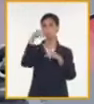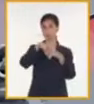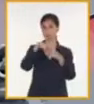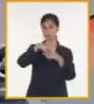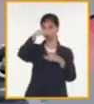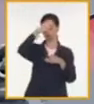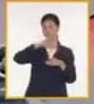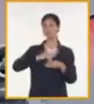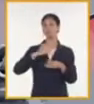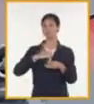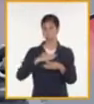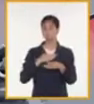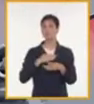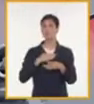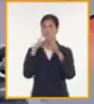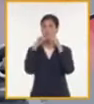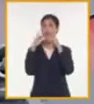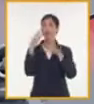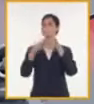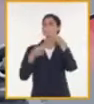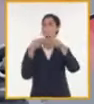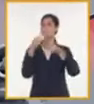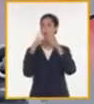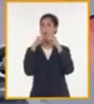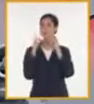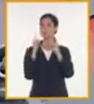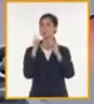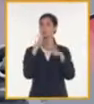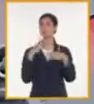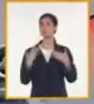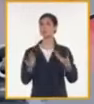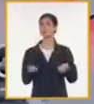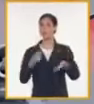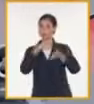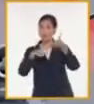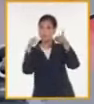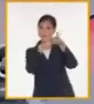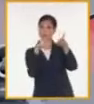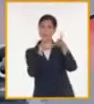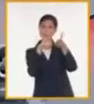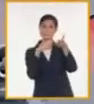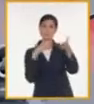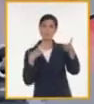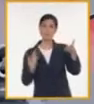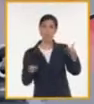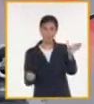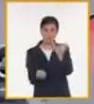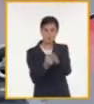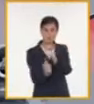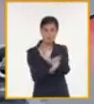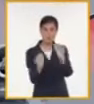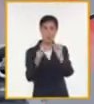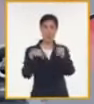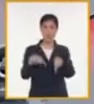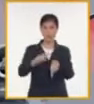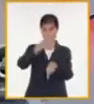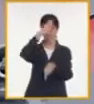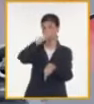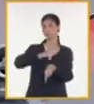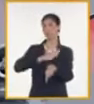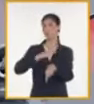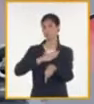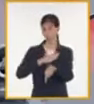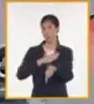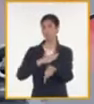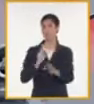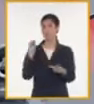investigación que se estaba realizando a partir del intento de un actos terroristas a desarrollar en nuestro país que involucraban